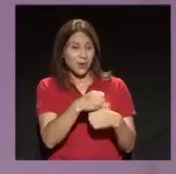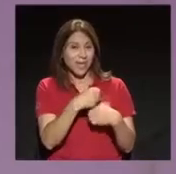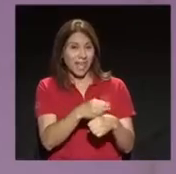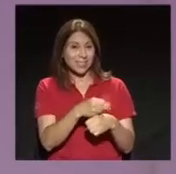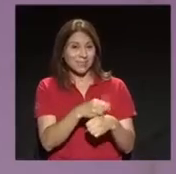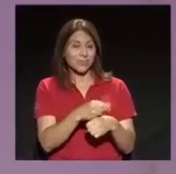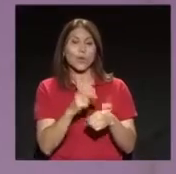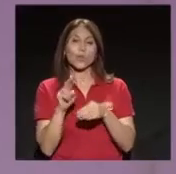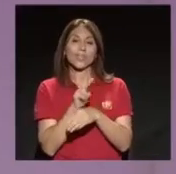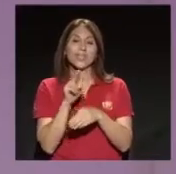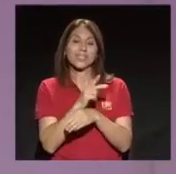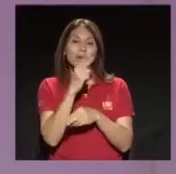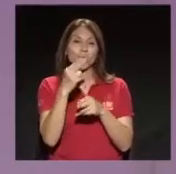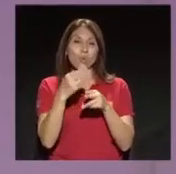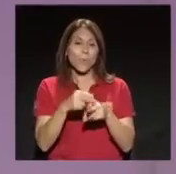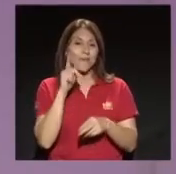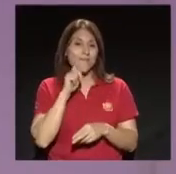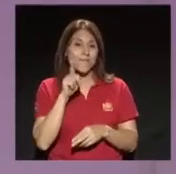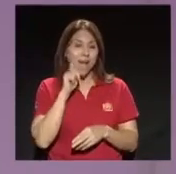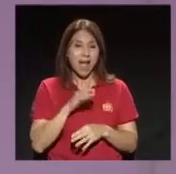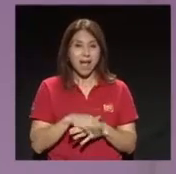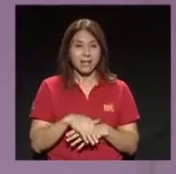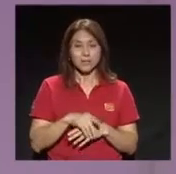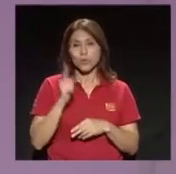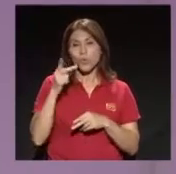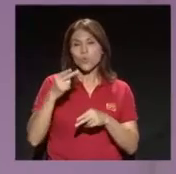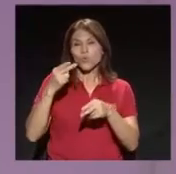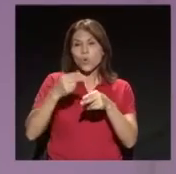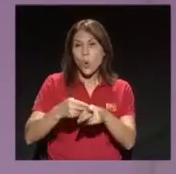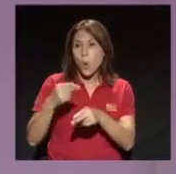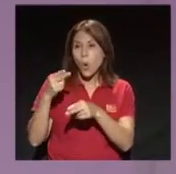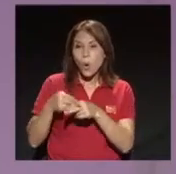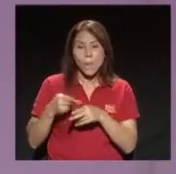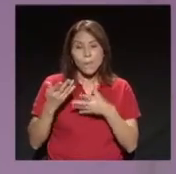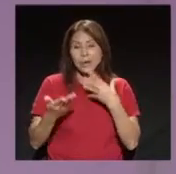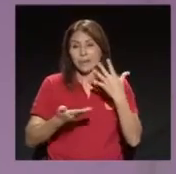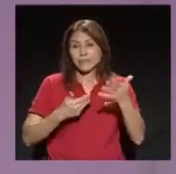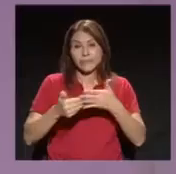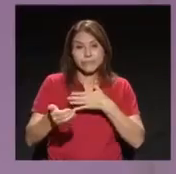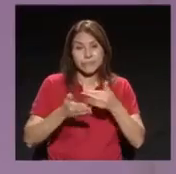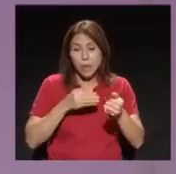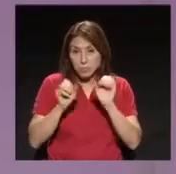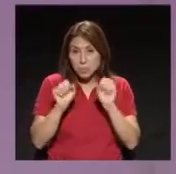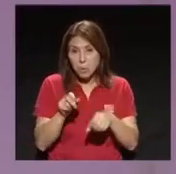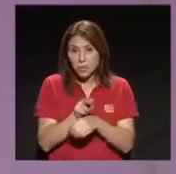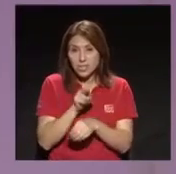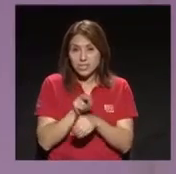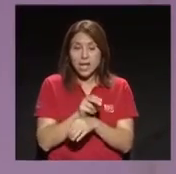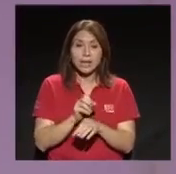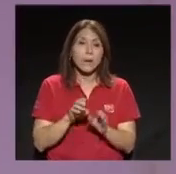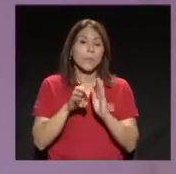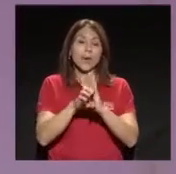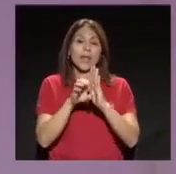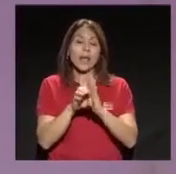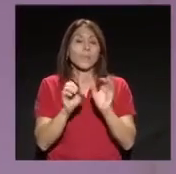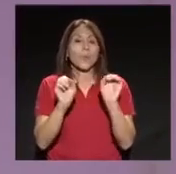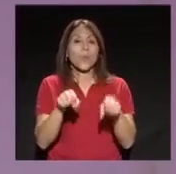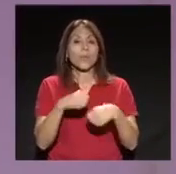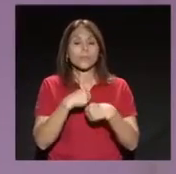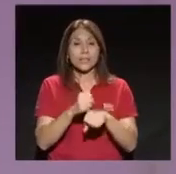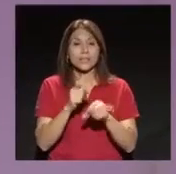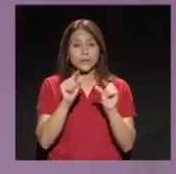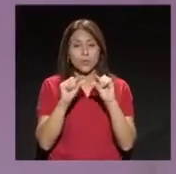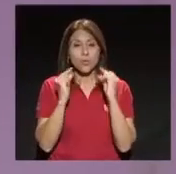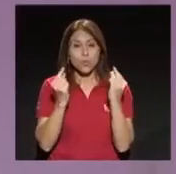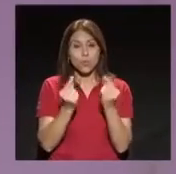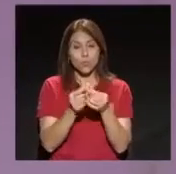de estos que usted consigue rápido en la calle. Entonces podemos utilizarlo, podemos hacer un grupo, por ejemplo, para el tipo de